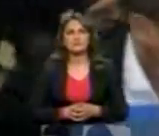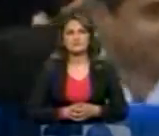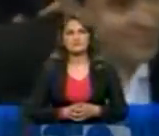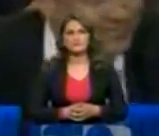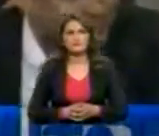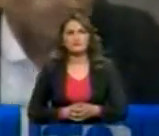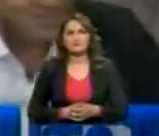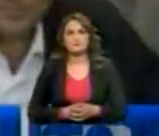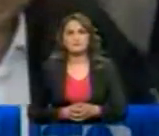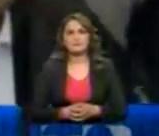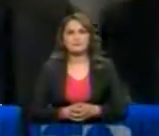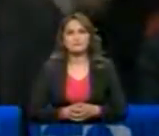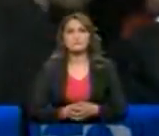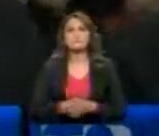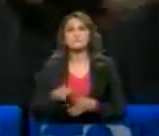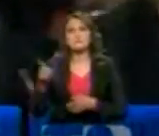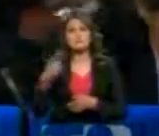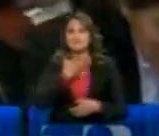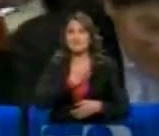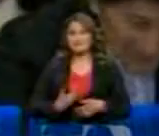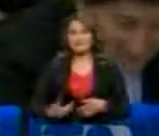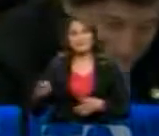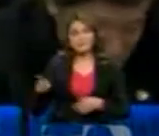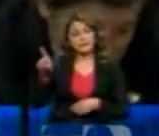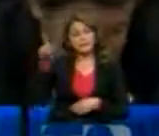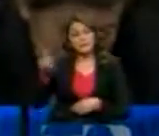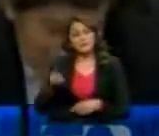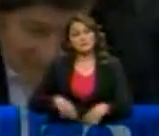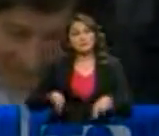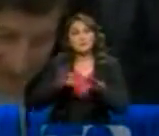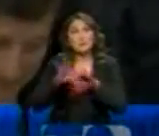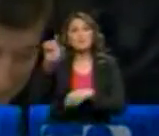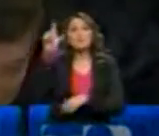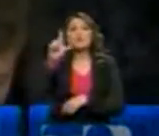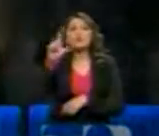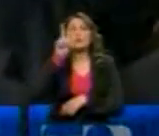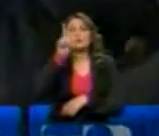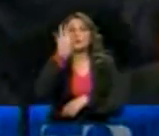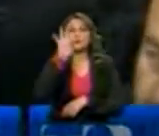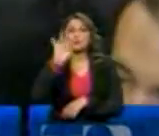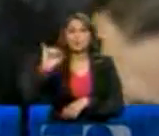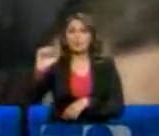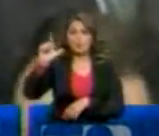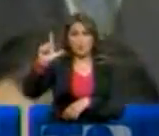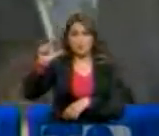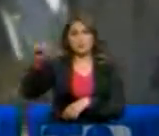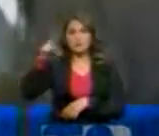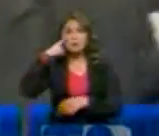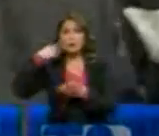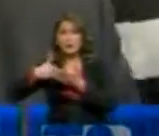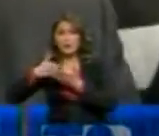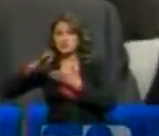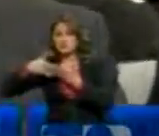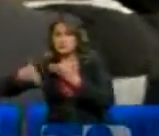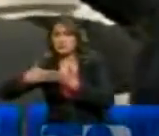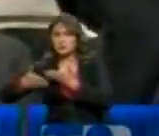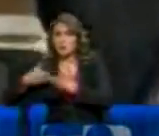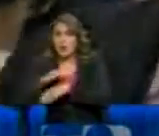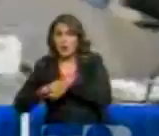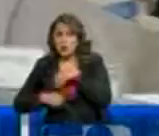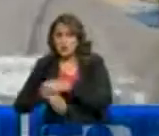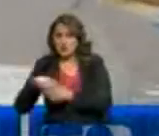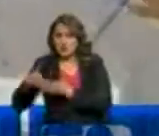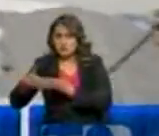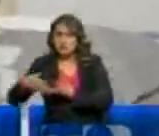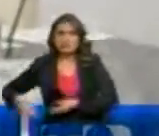El titular del Consejo deberá comparecer a la comisión el próximo lunes 29 de julio para presentar sus pruebas. El 31 comparecerá el